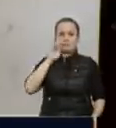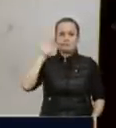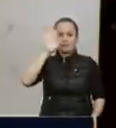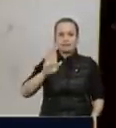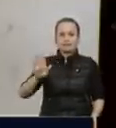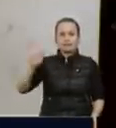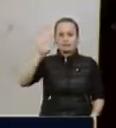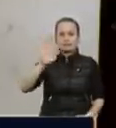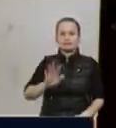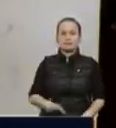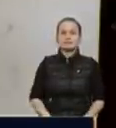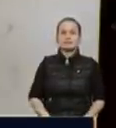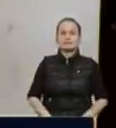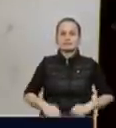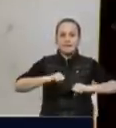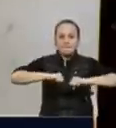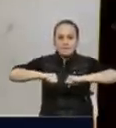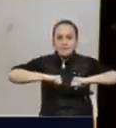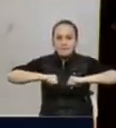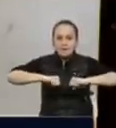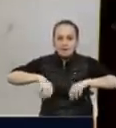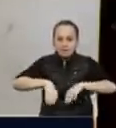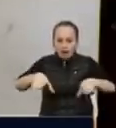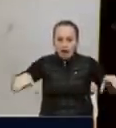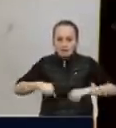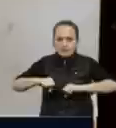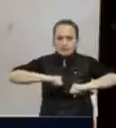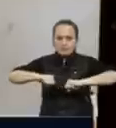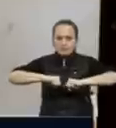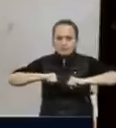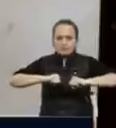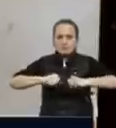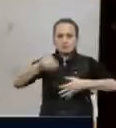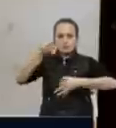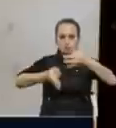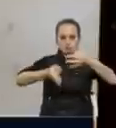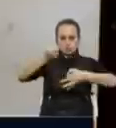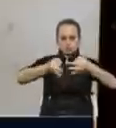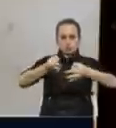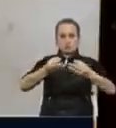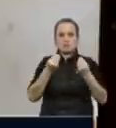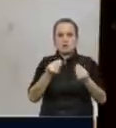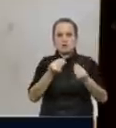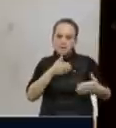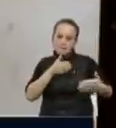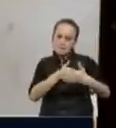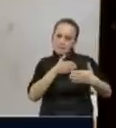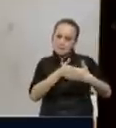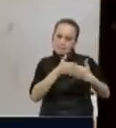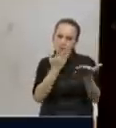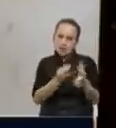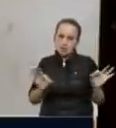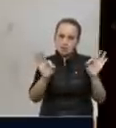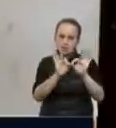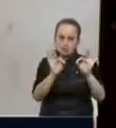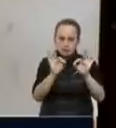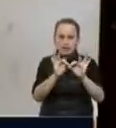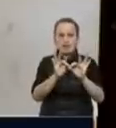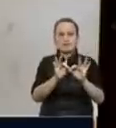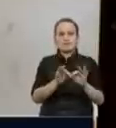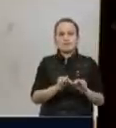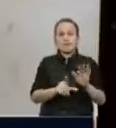ha desarrollado actividades operacionales y judiciales para contrarrestar y reducir los